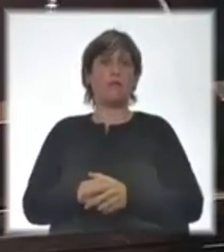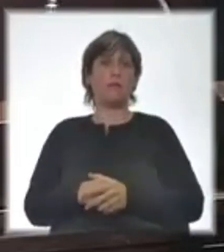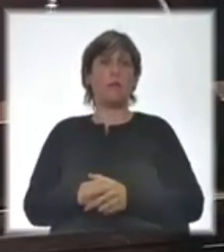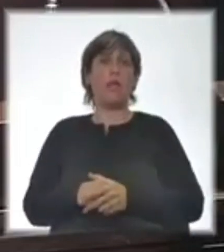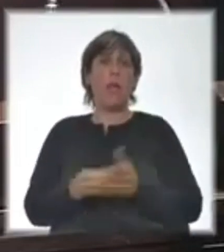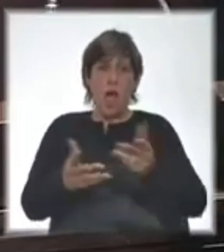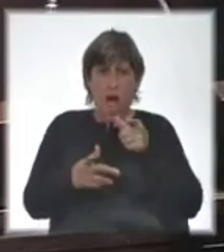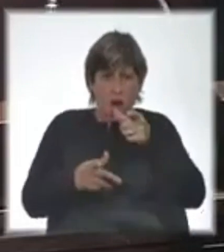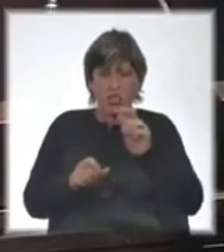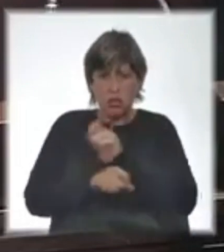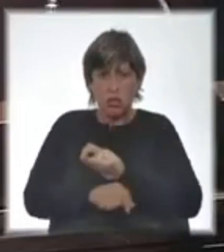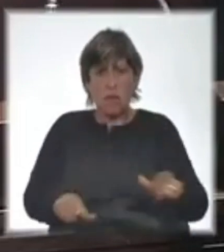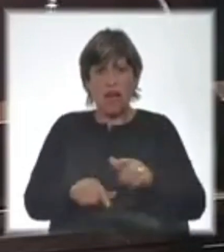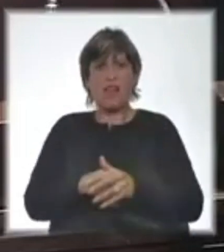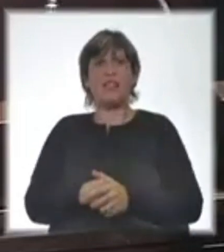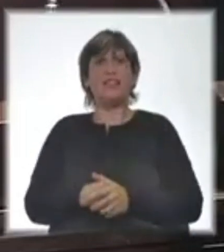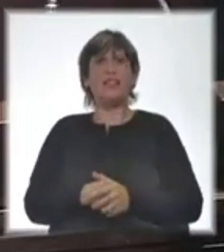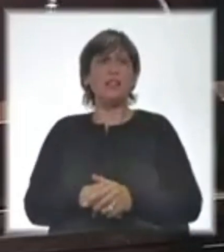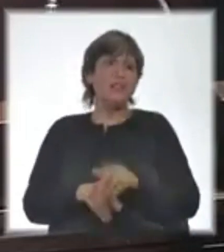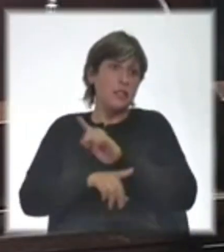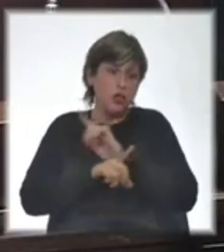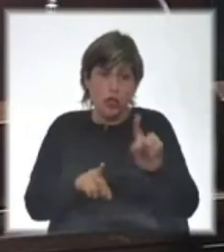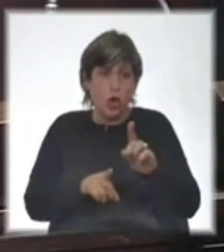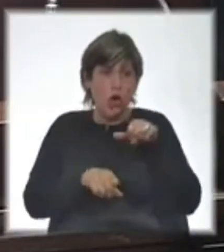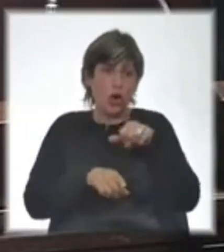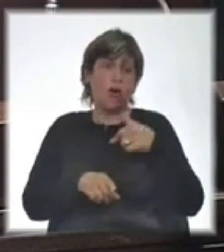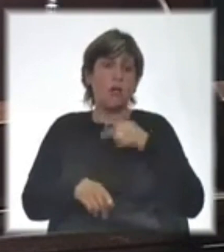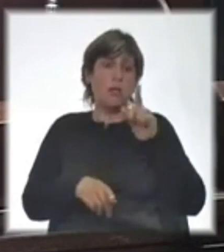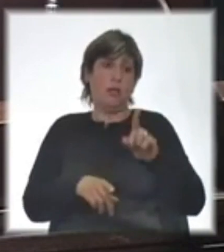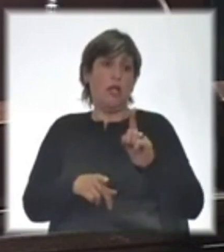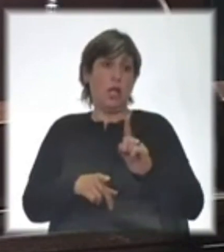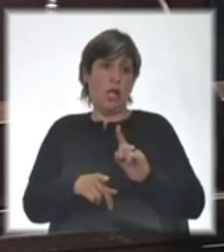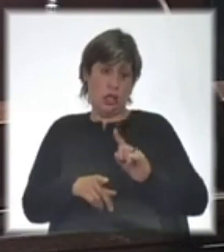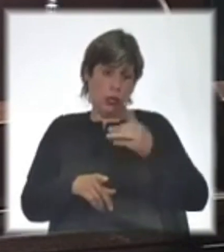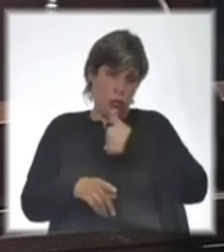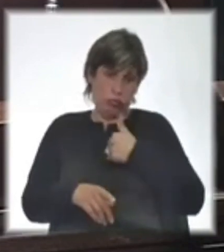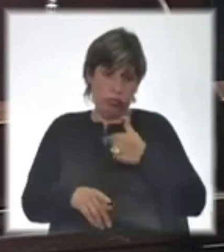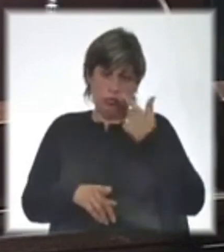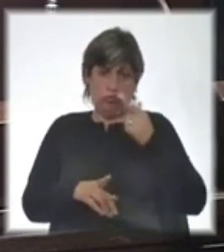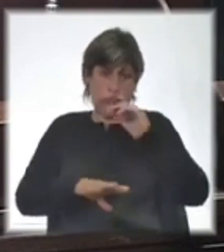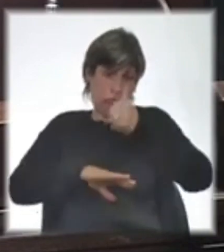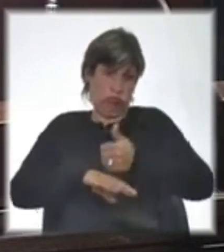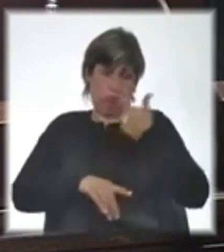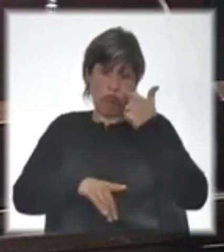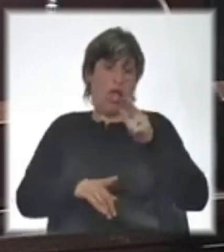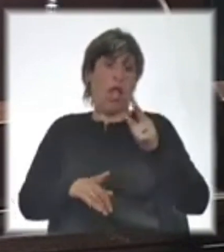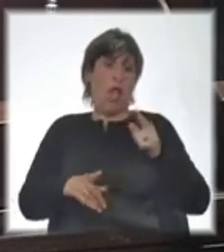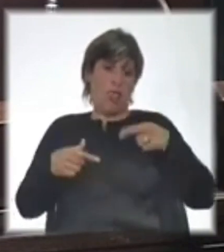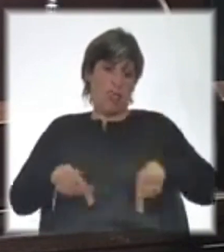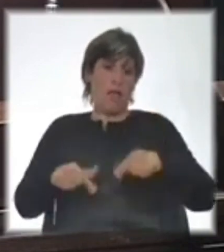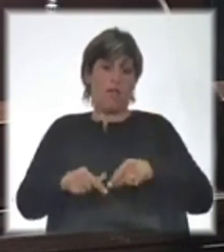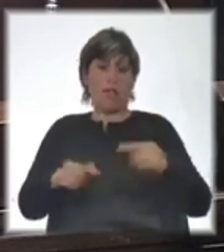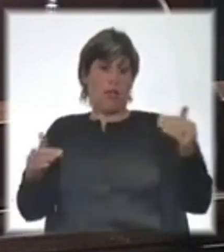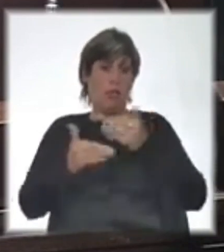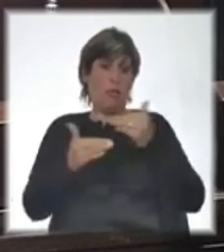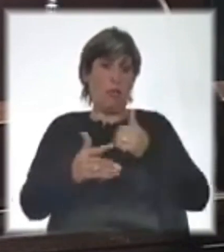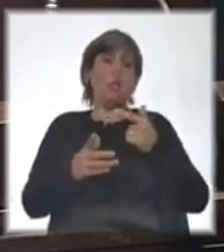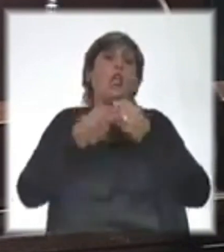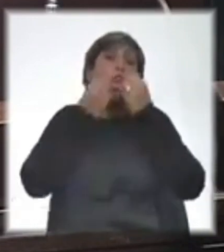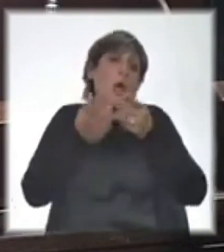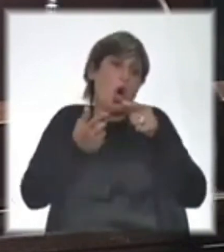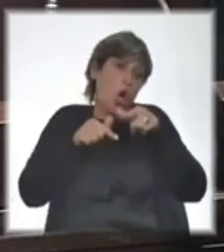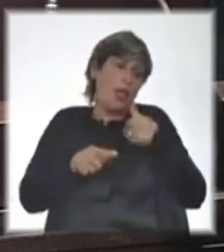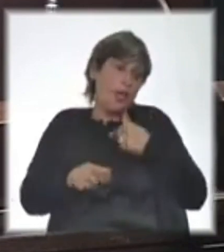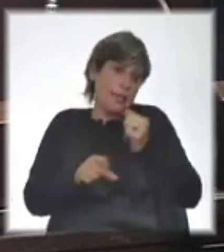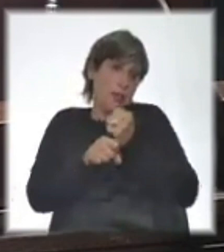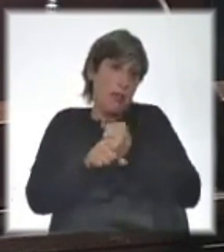Ahora, ¿eso está mal? No, eso es una posición del ministro de Transporte que cree que lo mejor es trabajar para UPM.